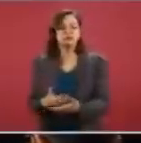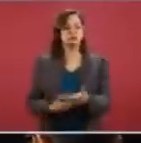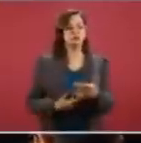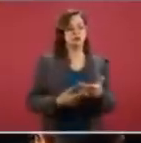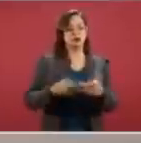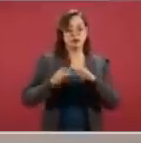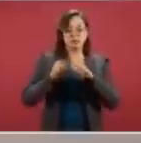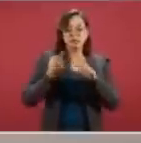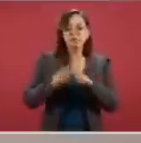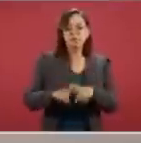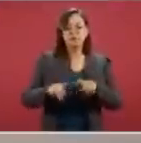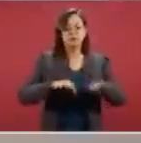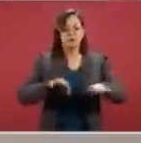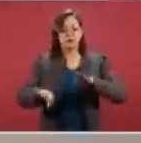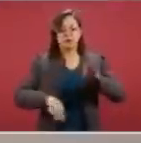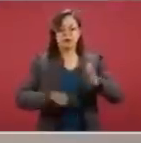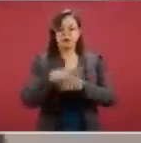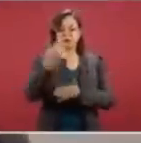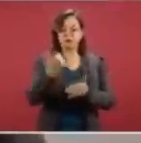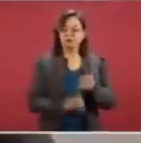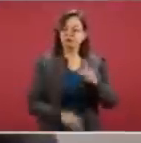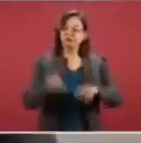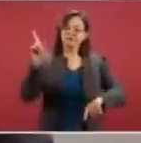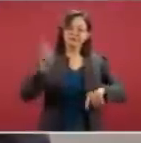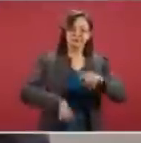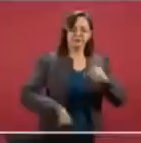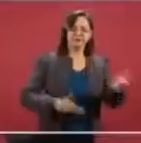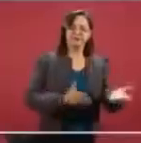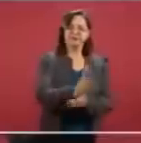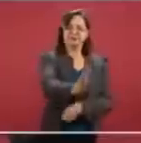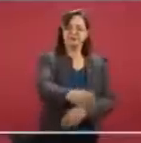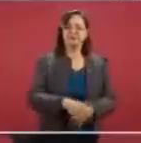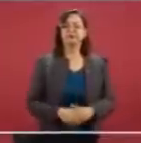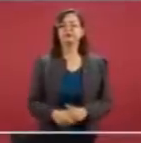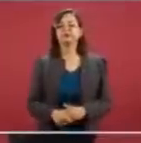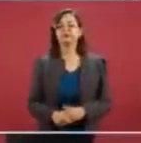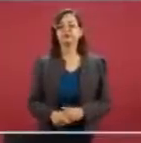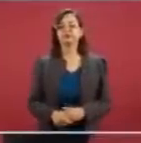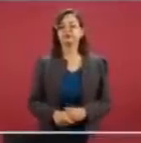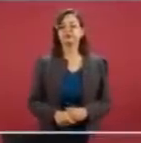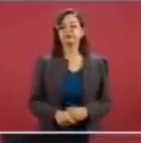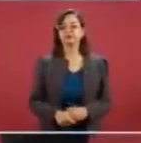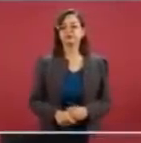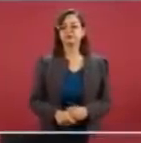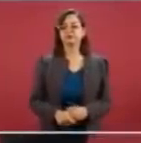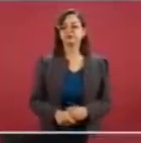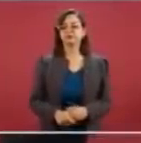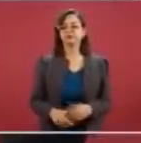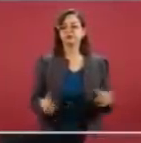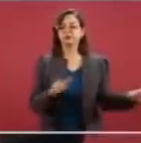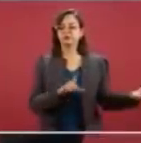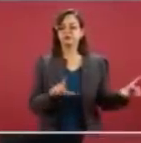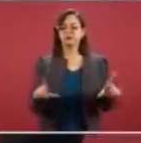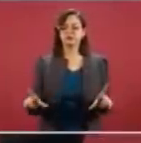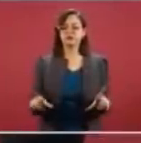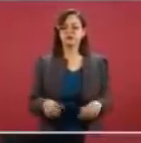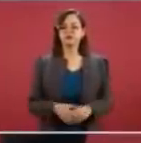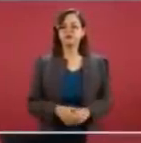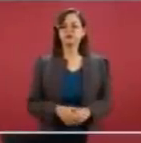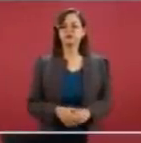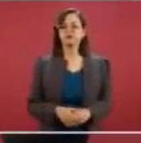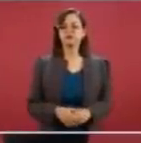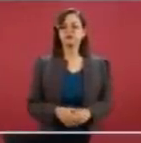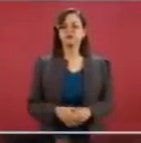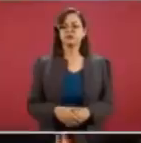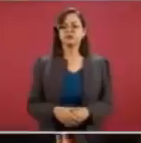implementación y la ejecución de los diferentes proyectos. Adelante. Con esto hemos identificado